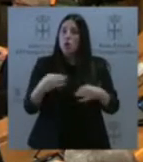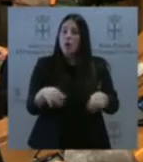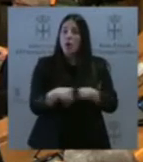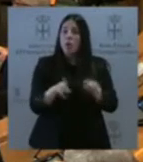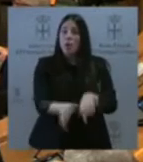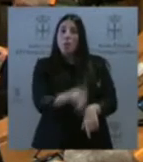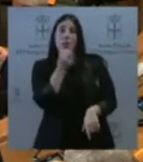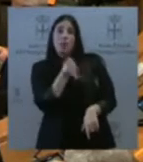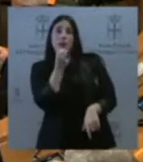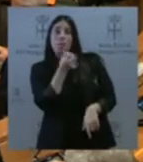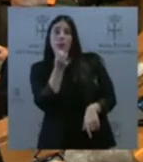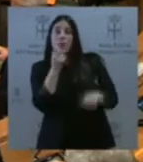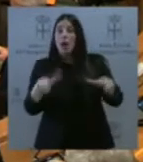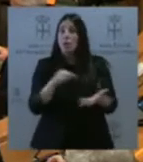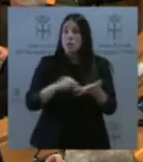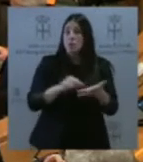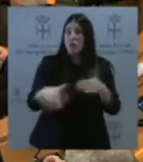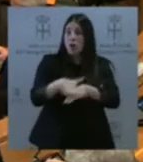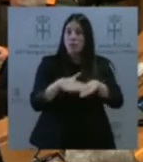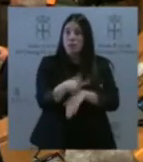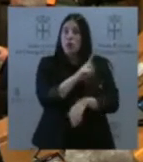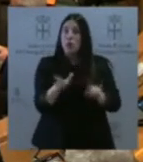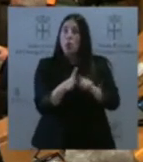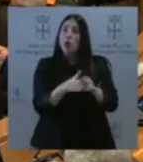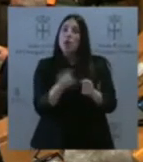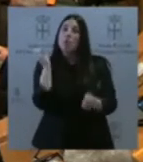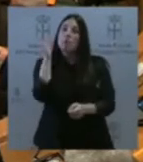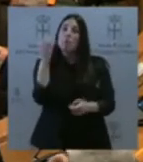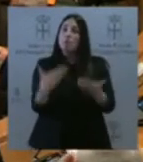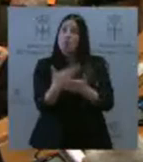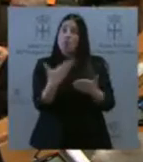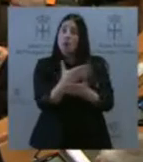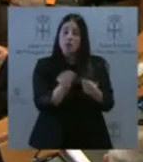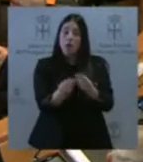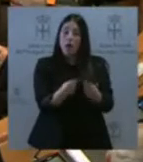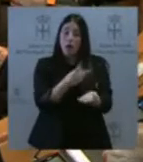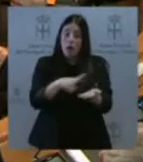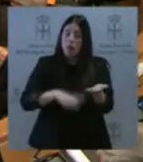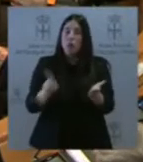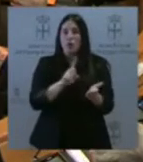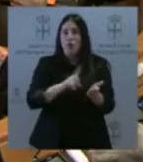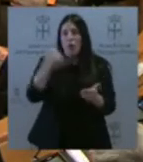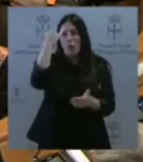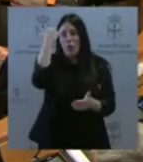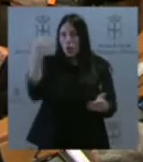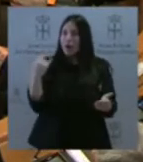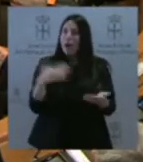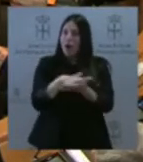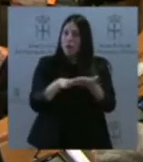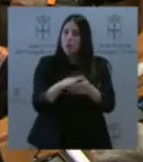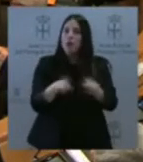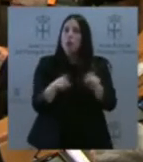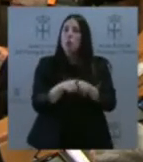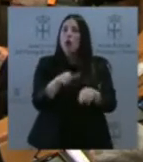lea una nota de su gabinete de prensa. Confrónteme desde la ideología. Hábleme como consejera titular de Cultura y no como